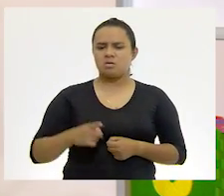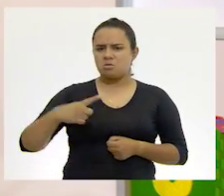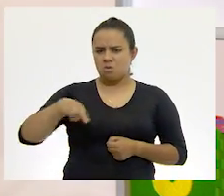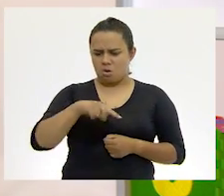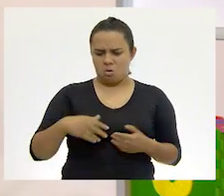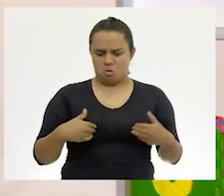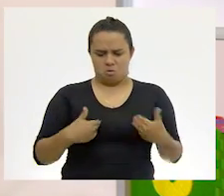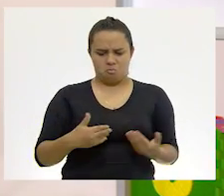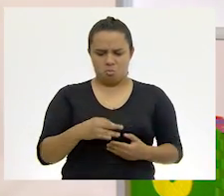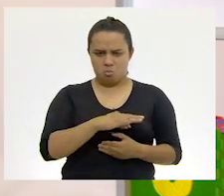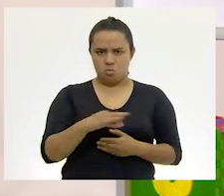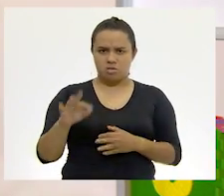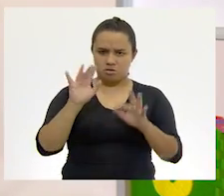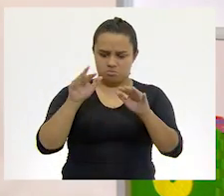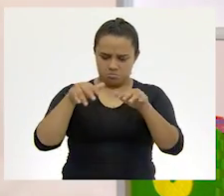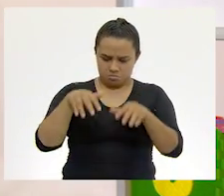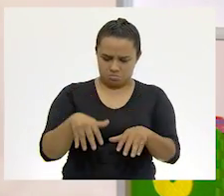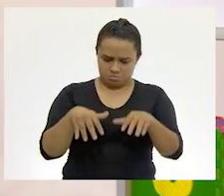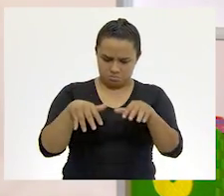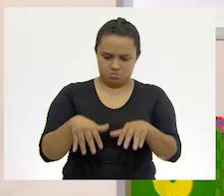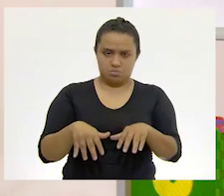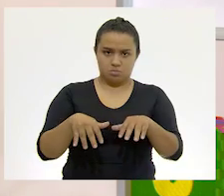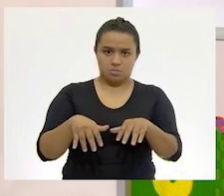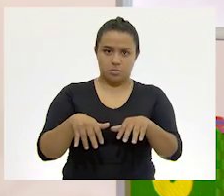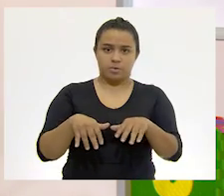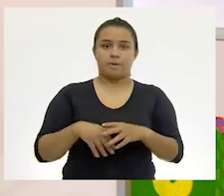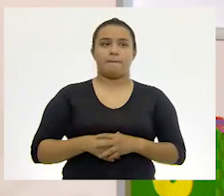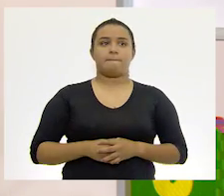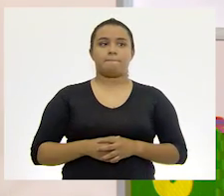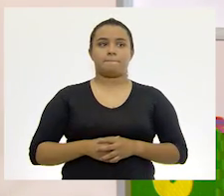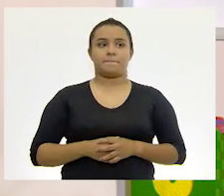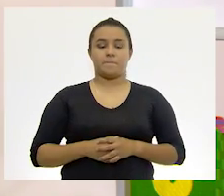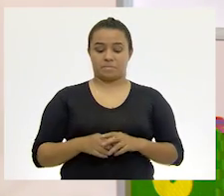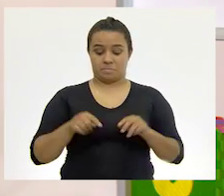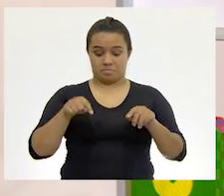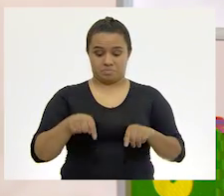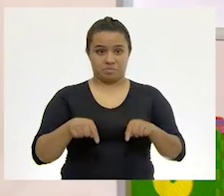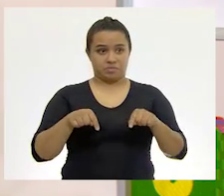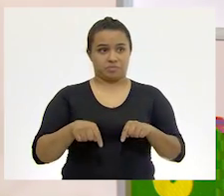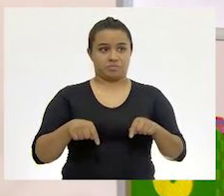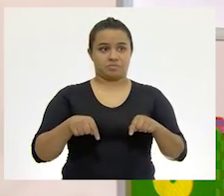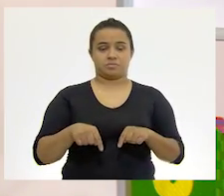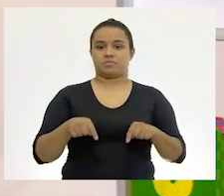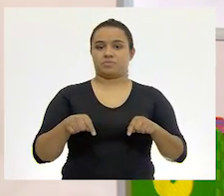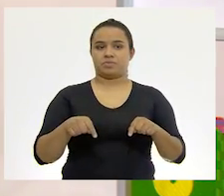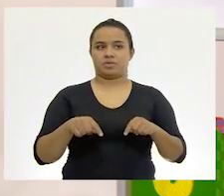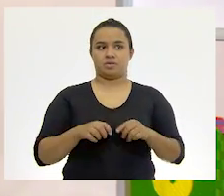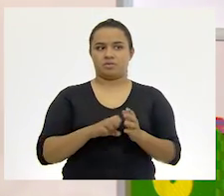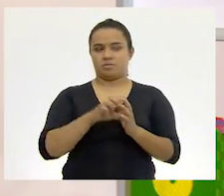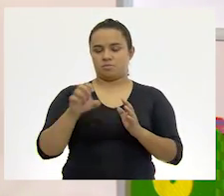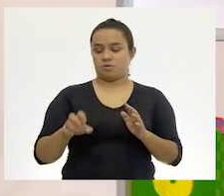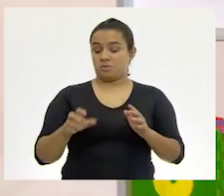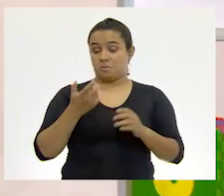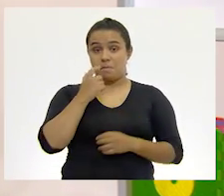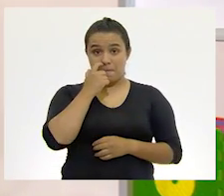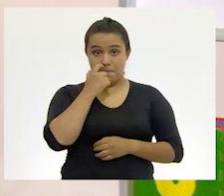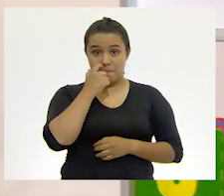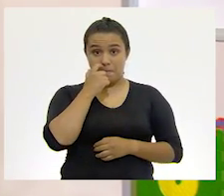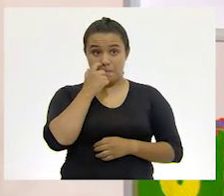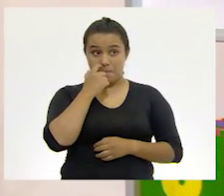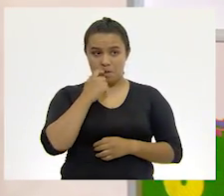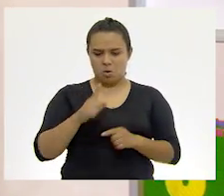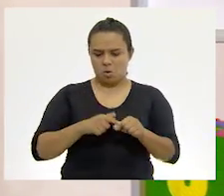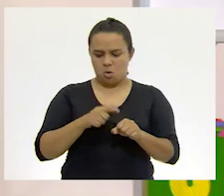confianza mojar nuestros dedos. Ajá. Muy bien. Por ejemplo,